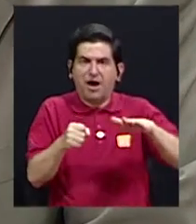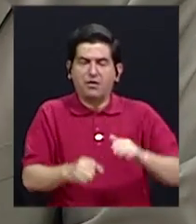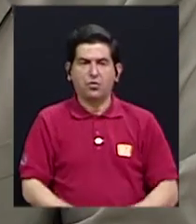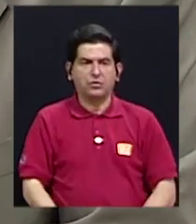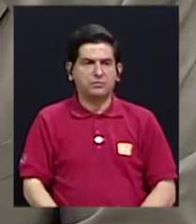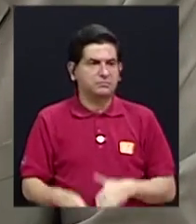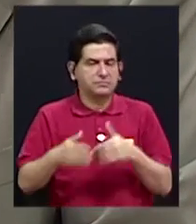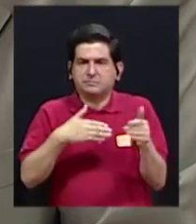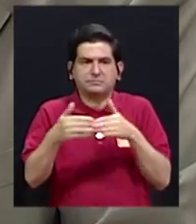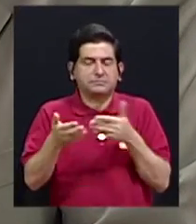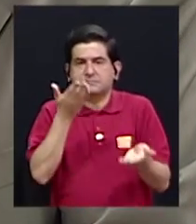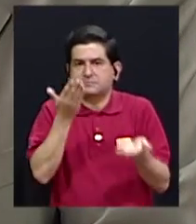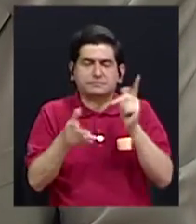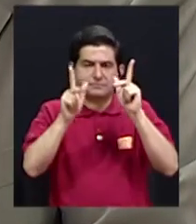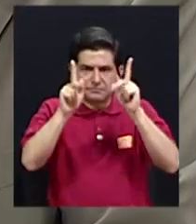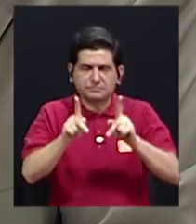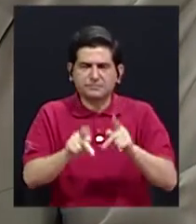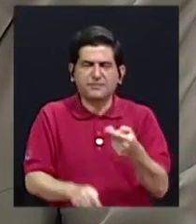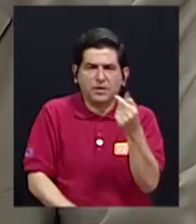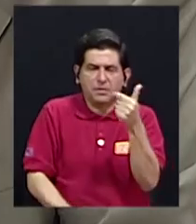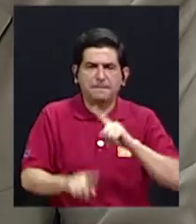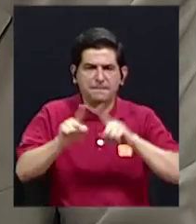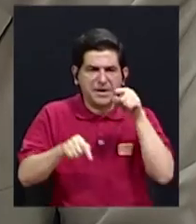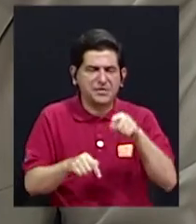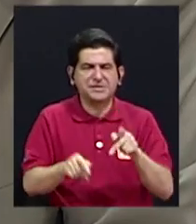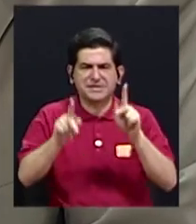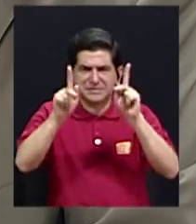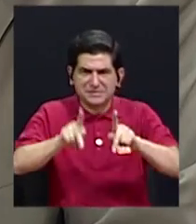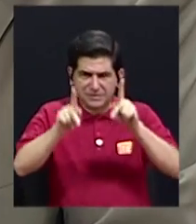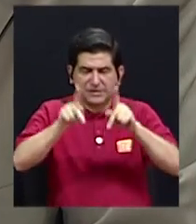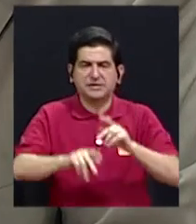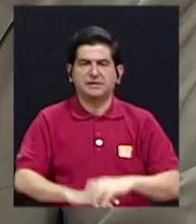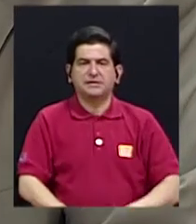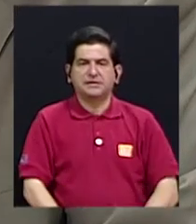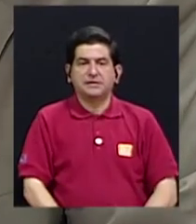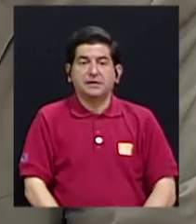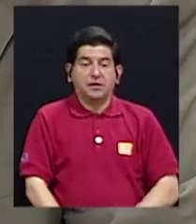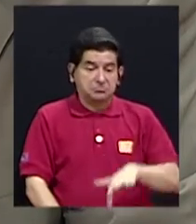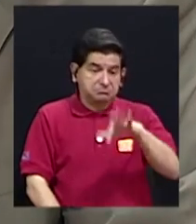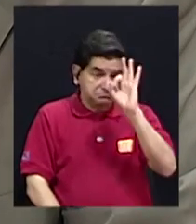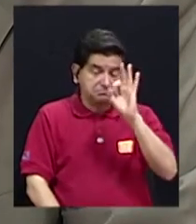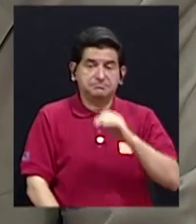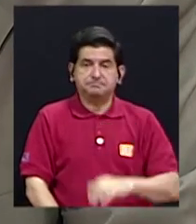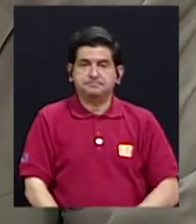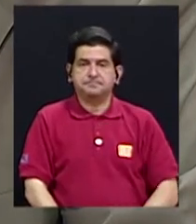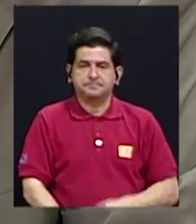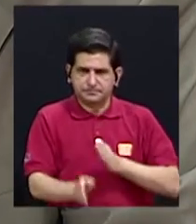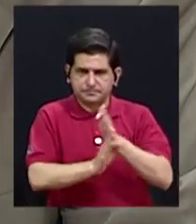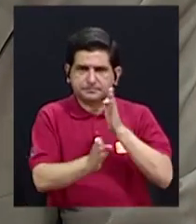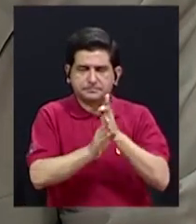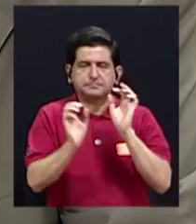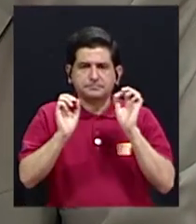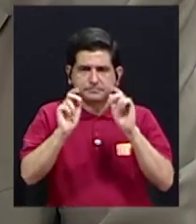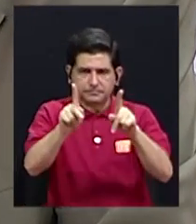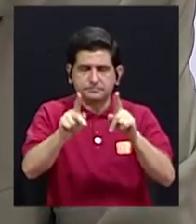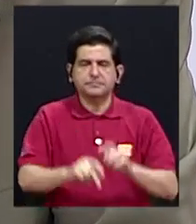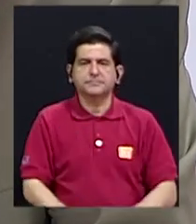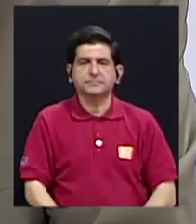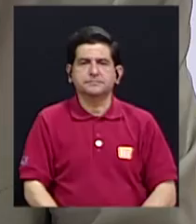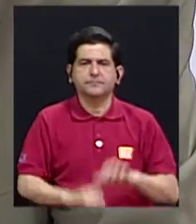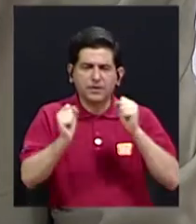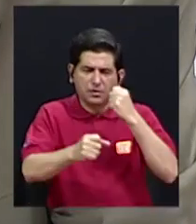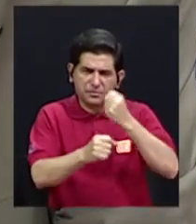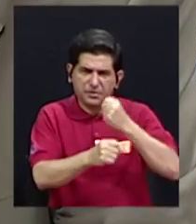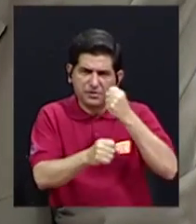independientemente como puede ser que haya que sean pocos pero que esos pocos escogieron una una carrera que les permitió proclamarse